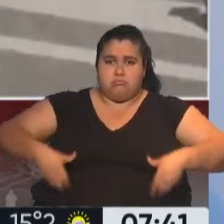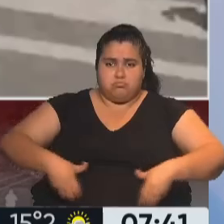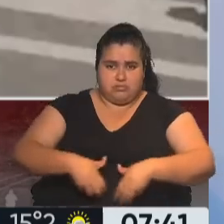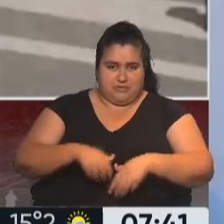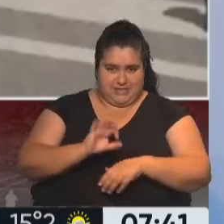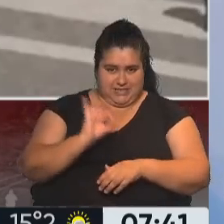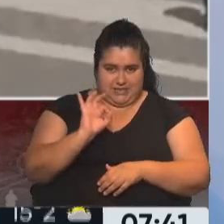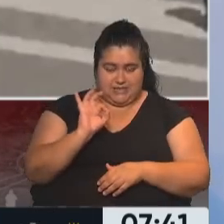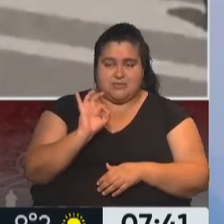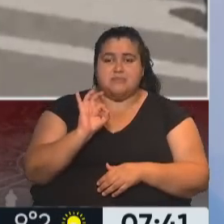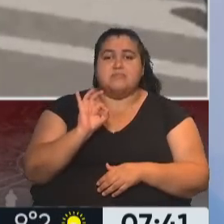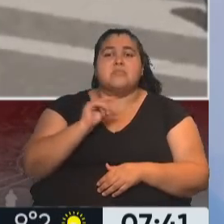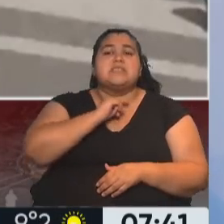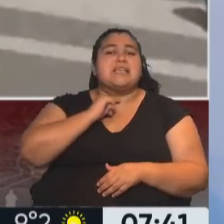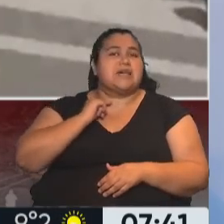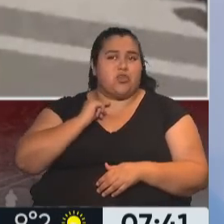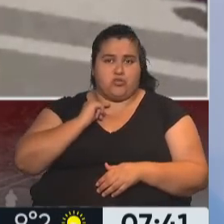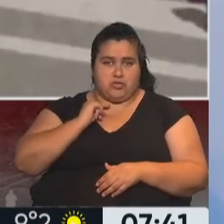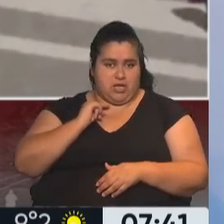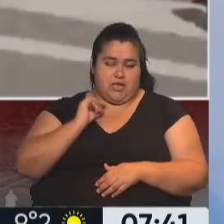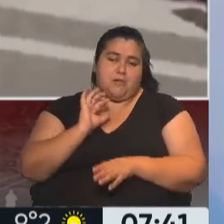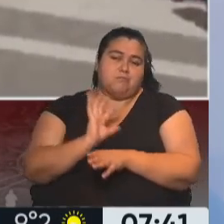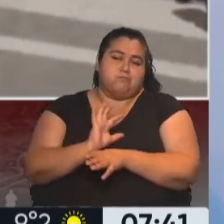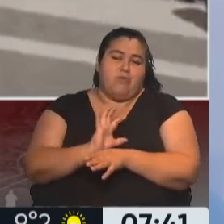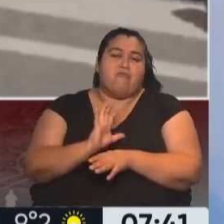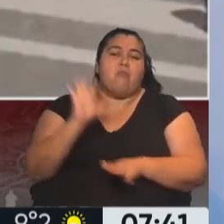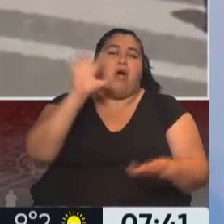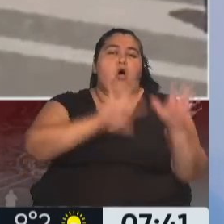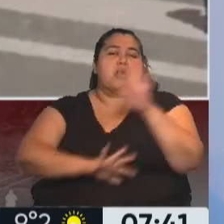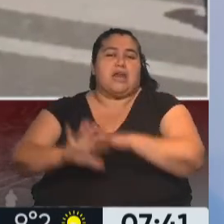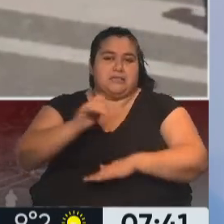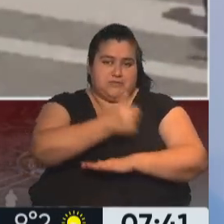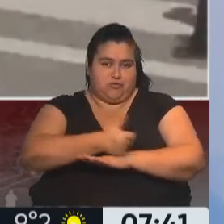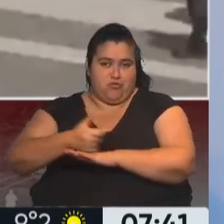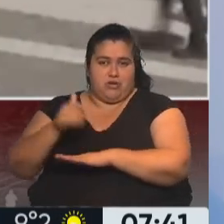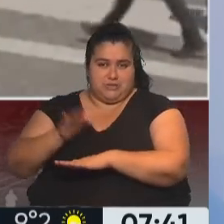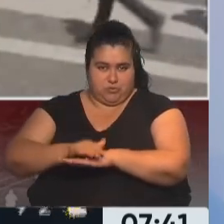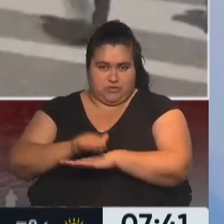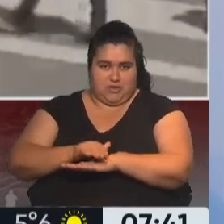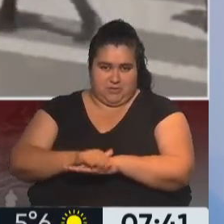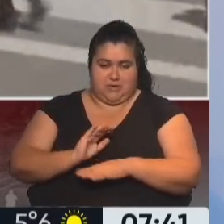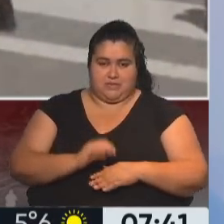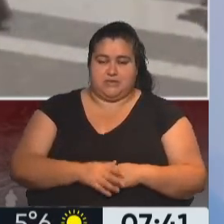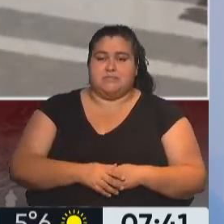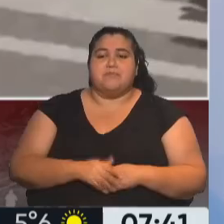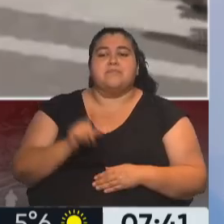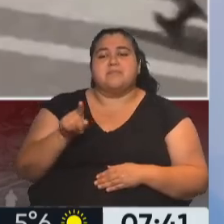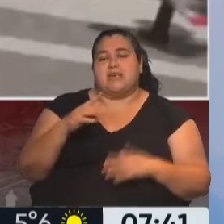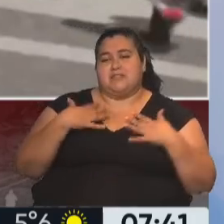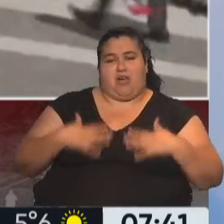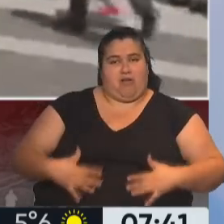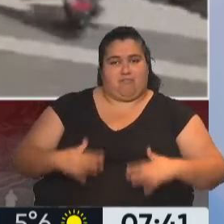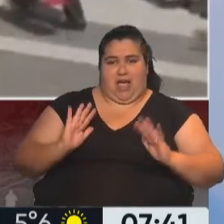¿Son sacerdotes? No, eso deben ser sacerdotes, maestros de ceremonia, que visten de esa